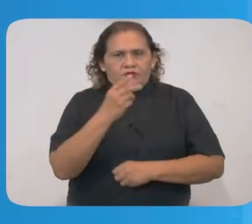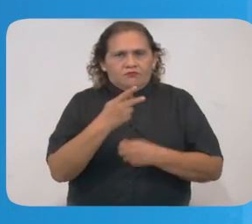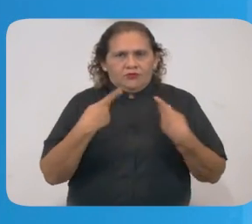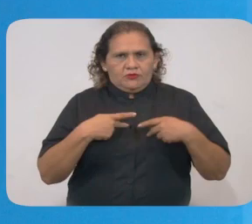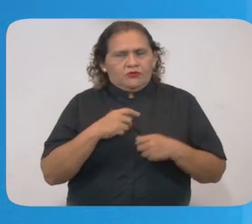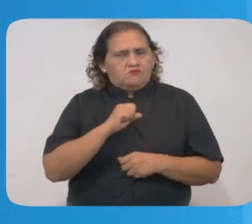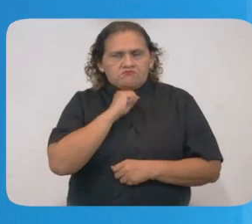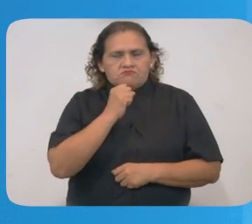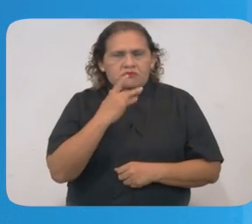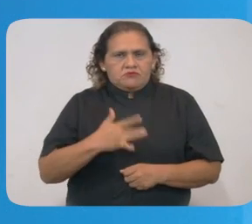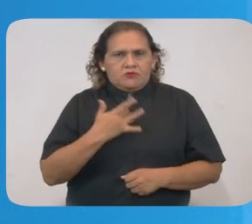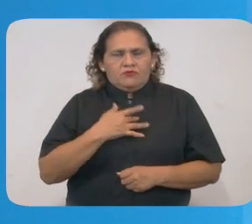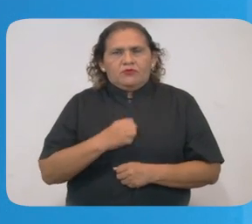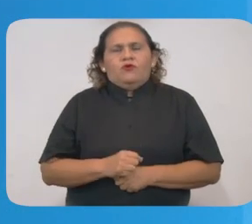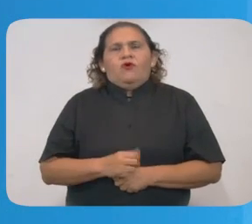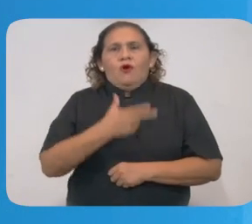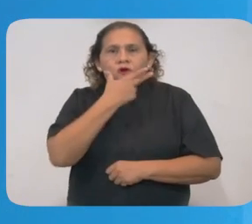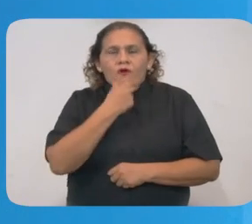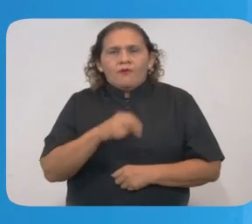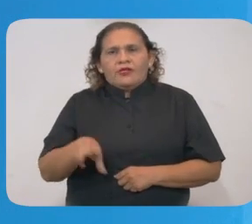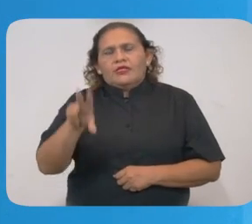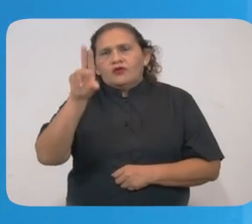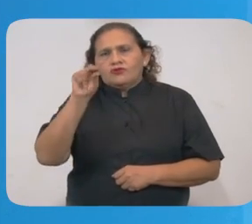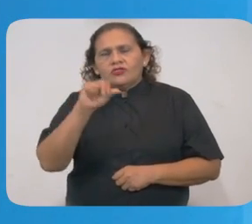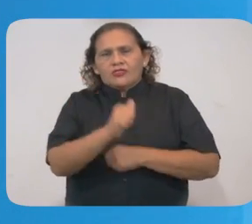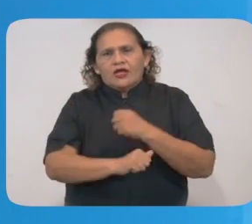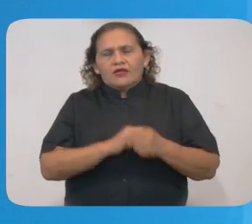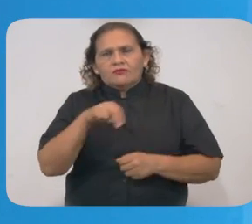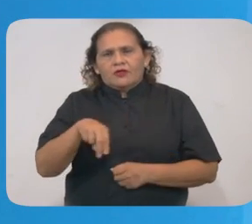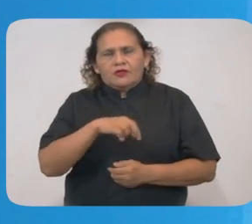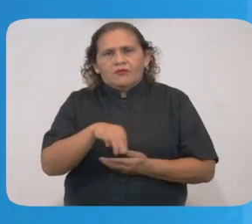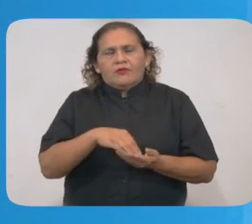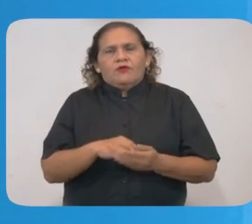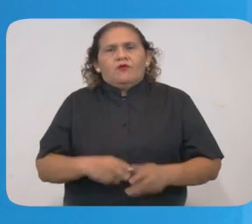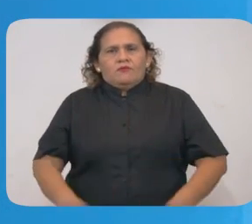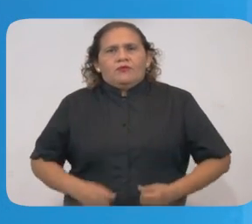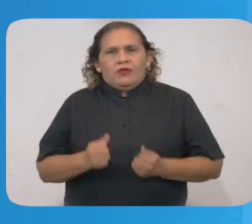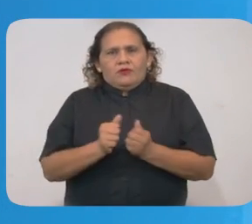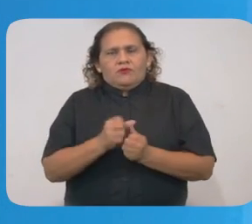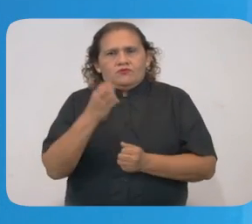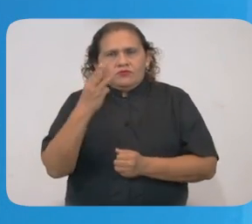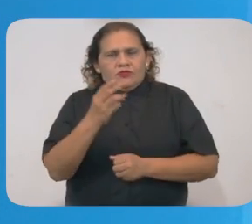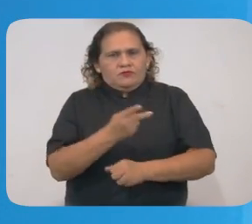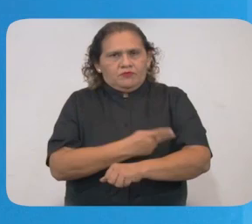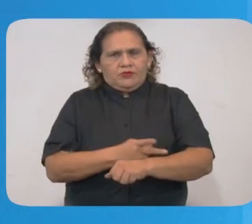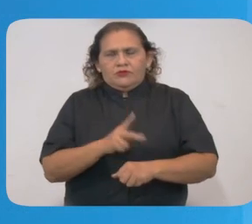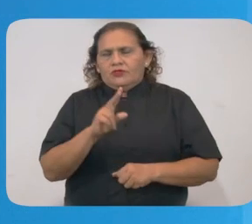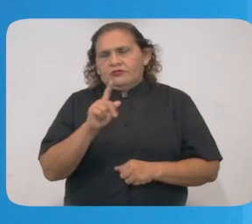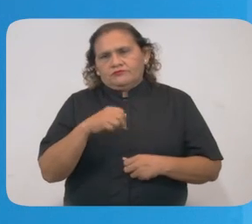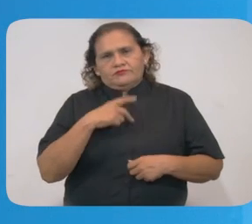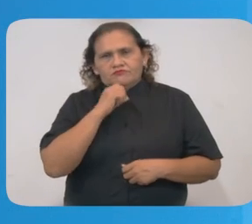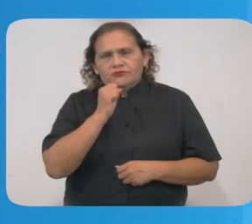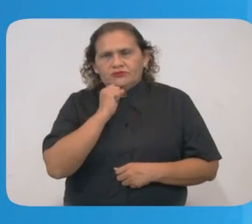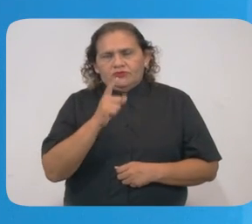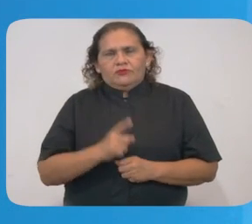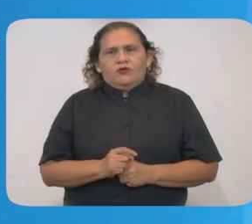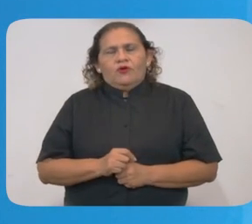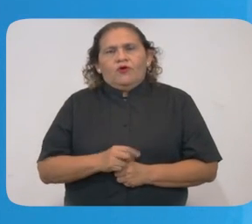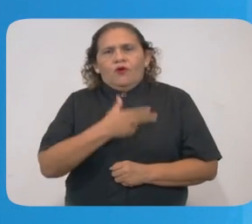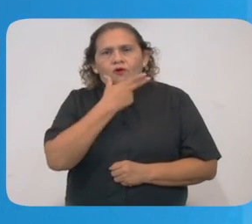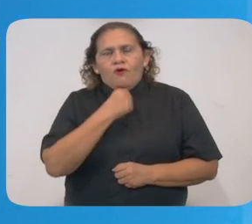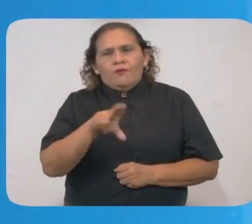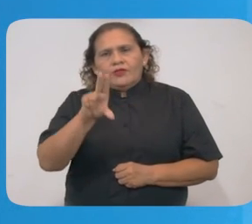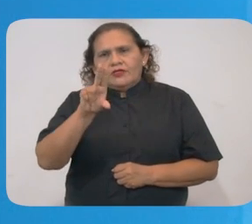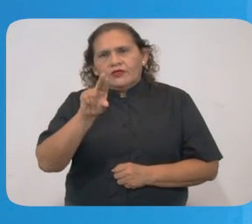síntomas. Hombre de 80 años de Mérida, con obesidad. Vivía con 3 personas, ninguna con síntomas. Hombre de 82